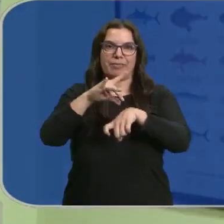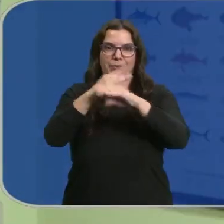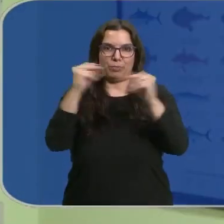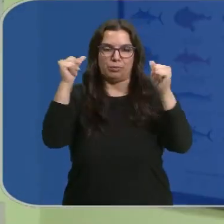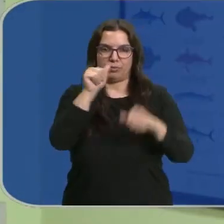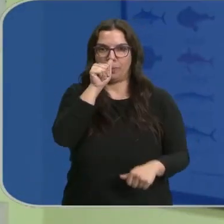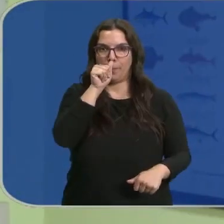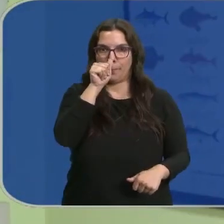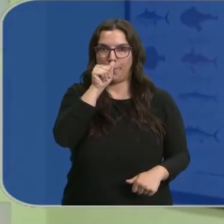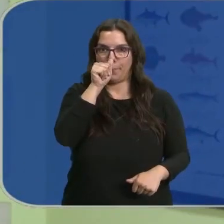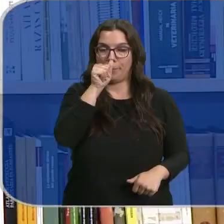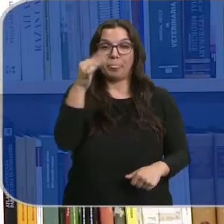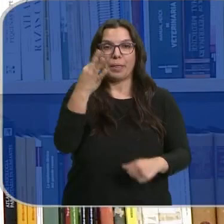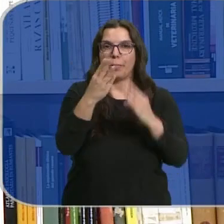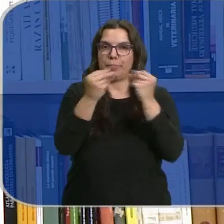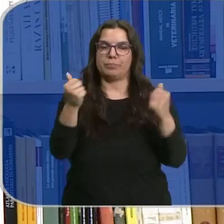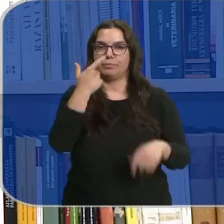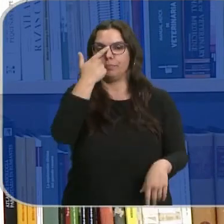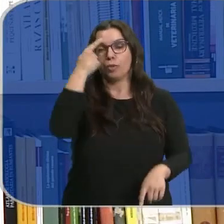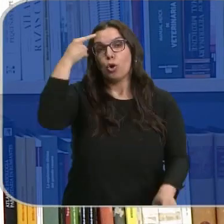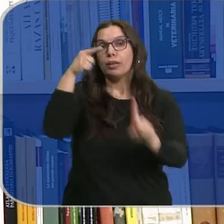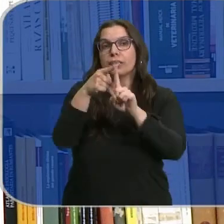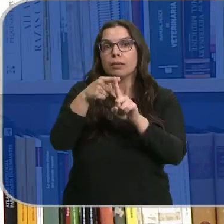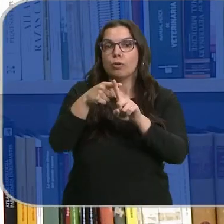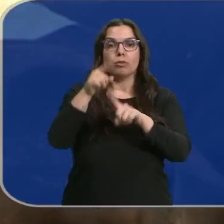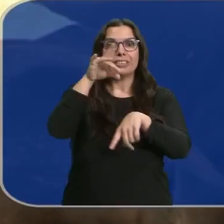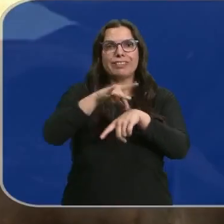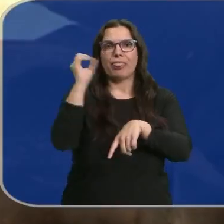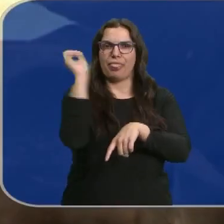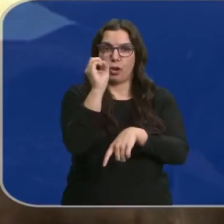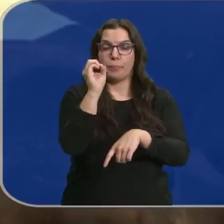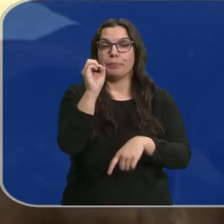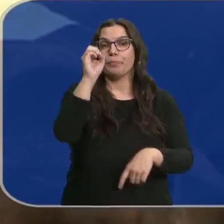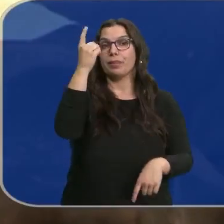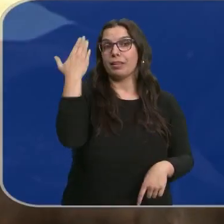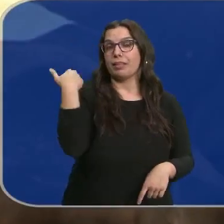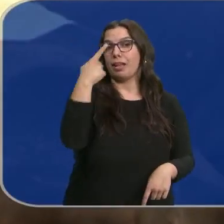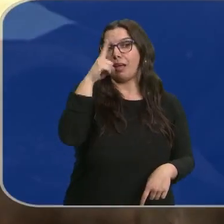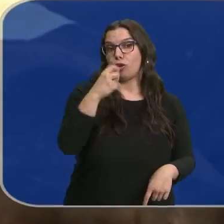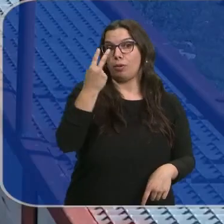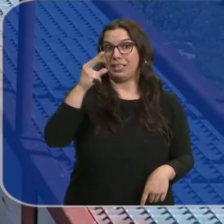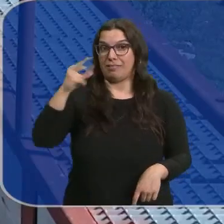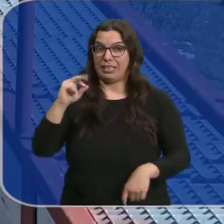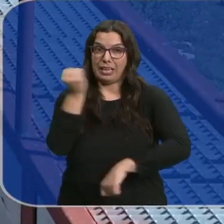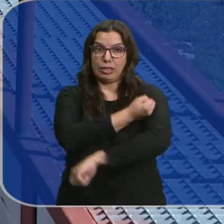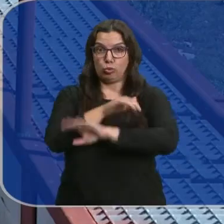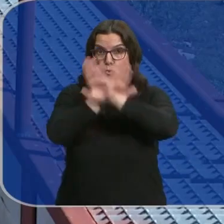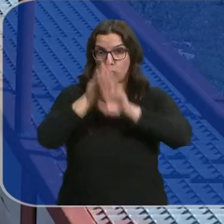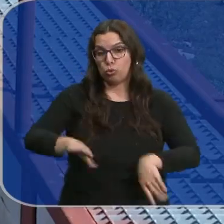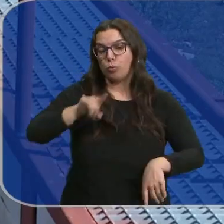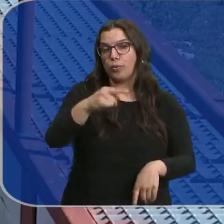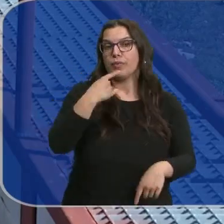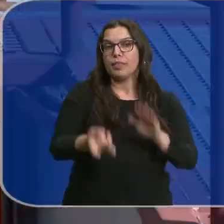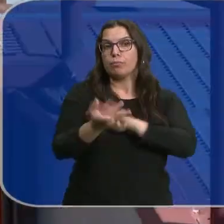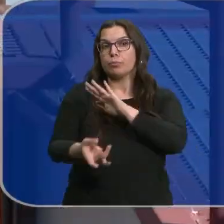enfermedad. Hay que erradicarla. Es decir, que el objetivo es 0 casos. En el año 2020, el último del que hay registros, se